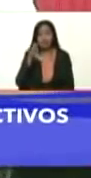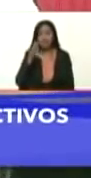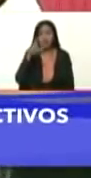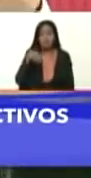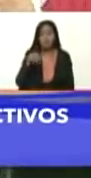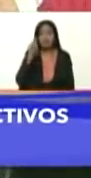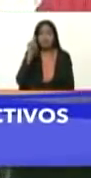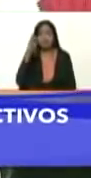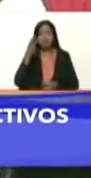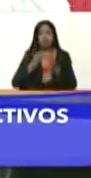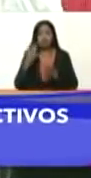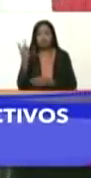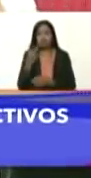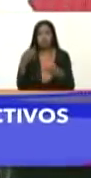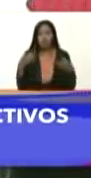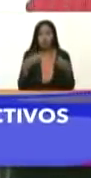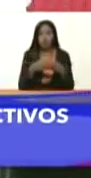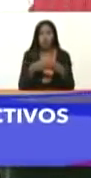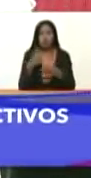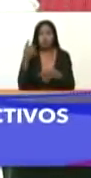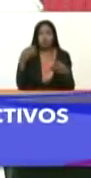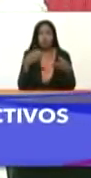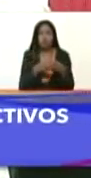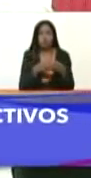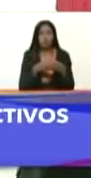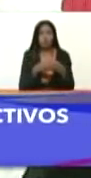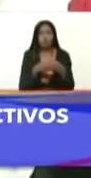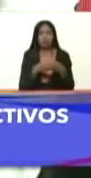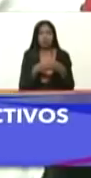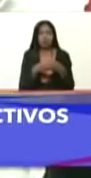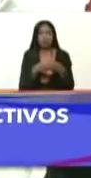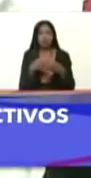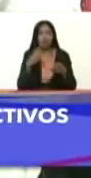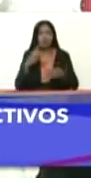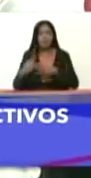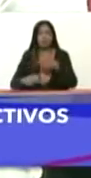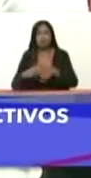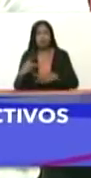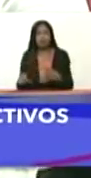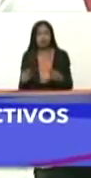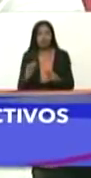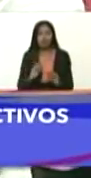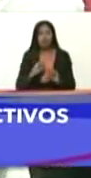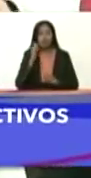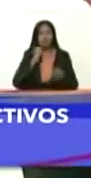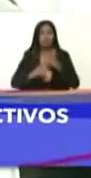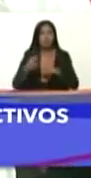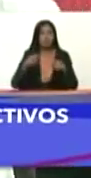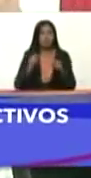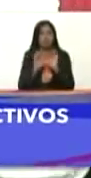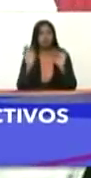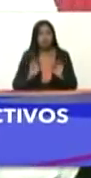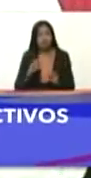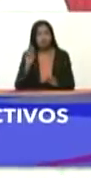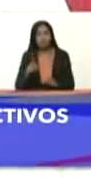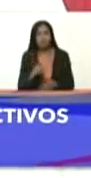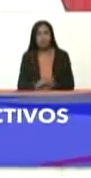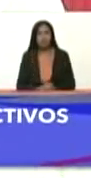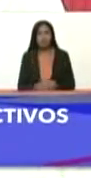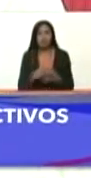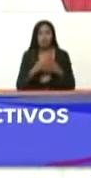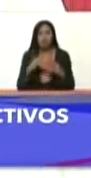en una suerte de dos grupos, un grupo para la producción, grupo de defensa, y toda esa